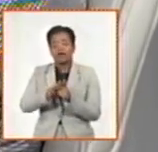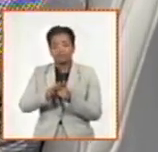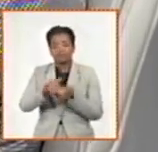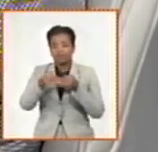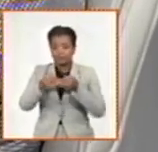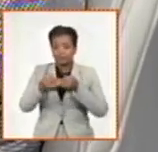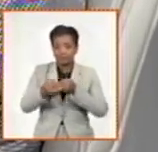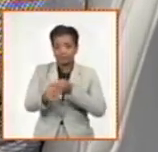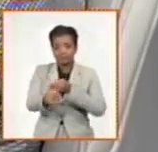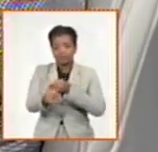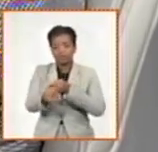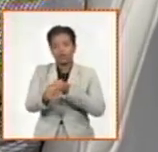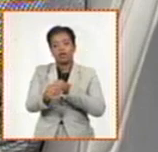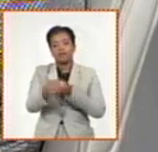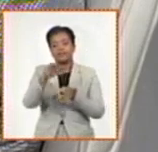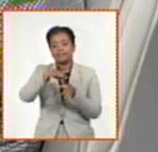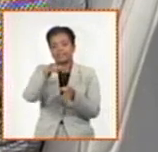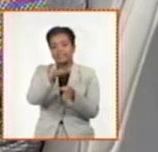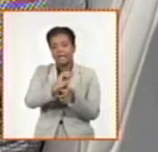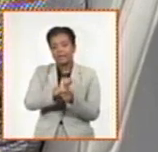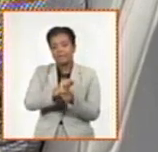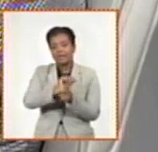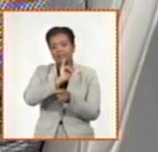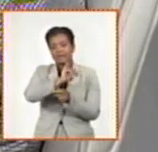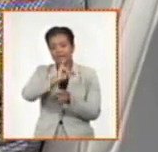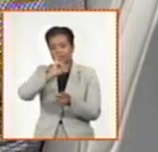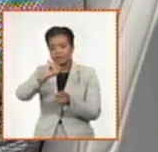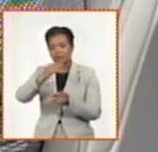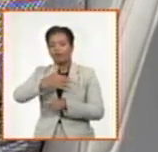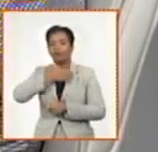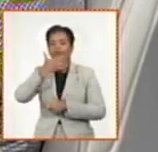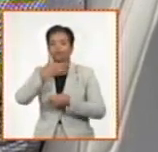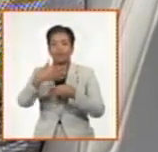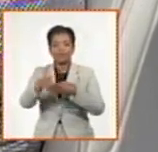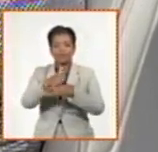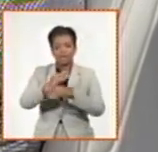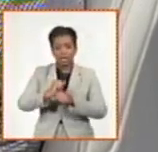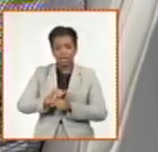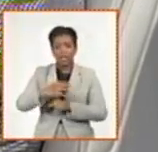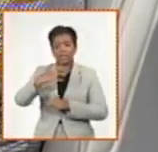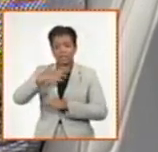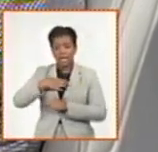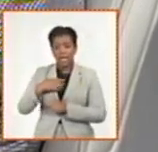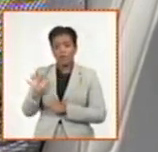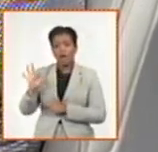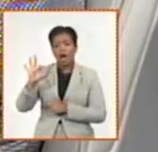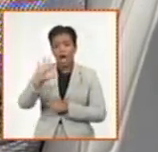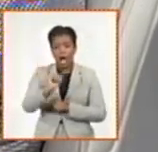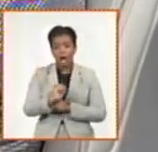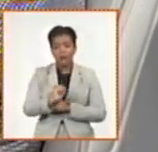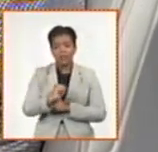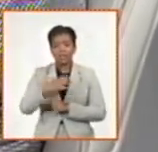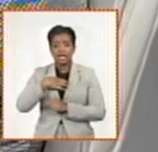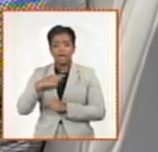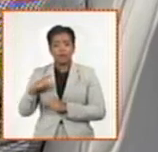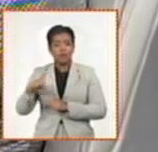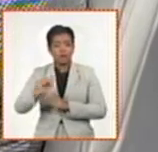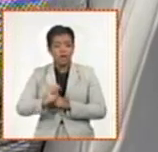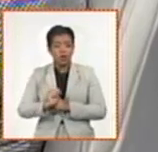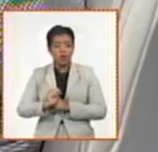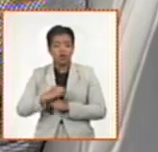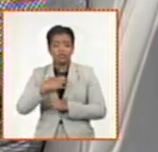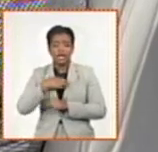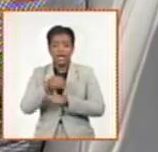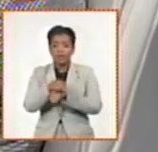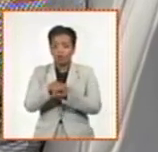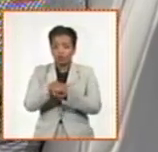un intercalamiento de cultivos y sembrar 66 especies de frutales. Tenemos aves, tenemos peces, tenemos camarón, tenemos icorea. Es decir, que tenemos